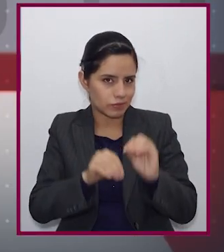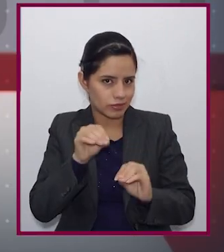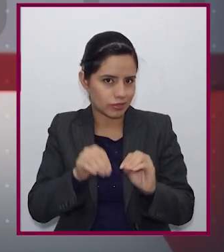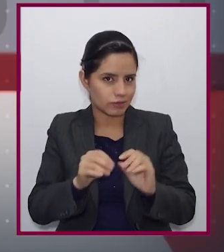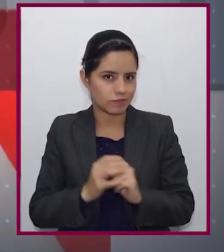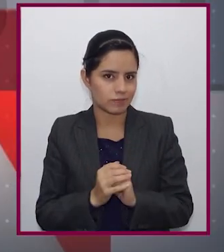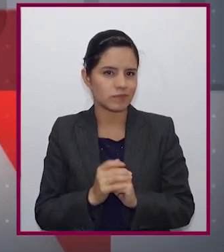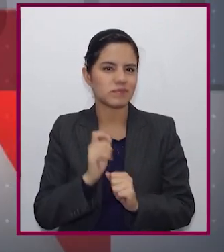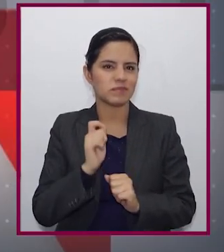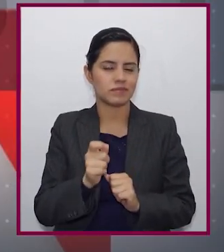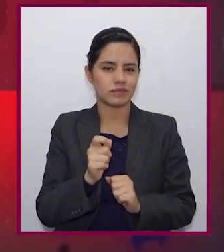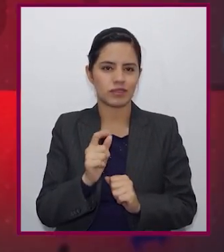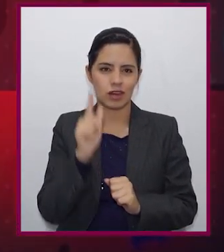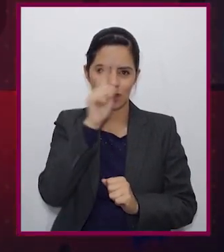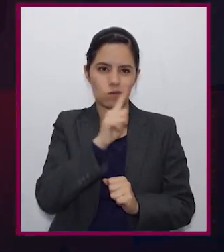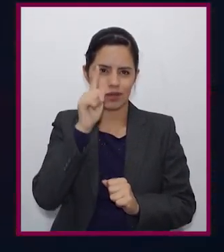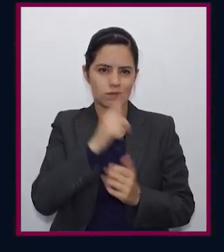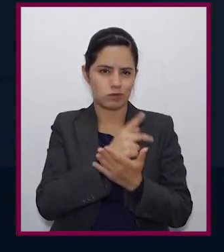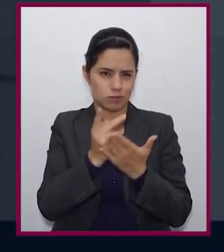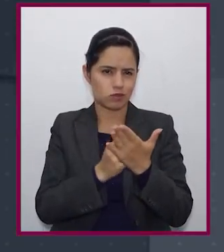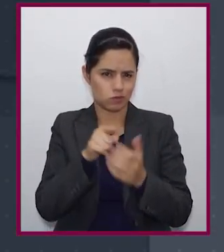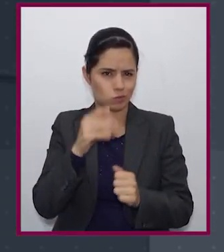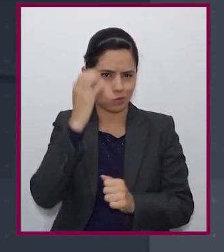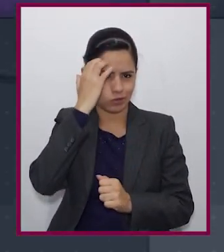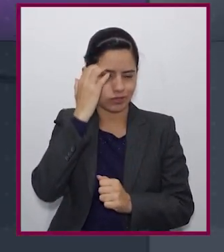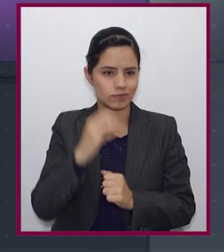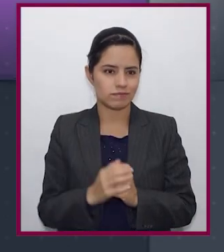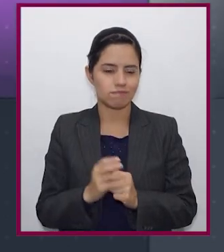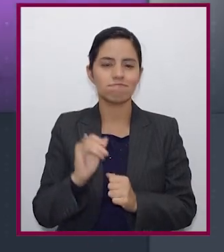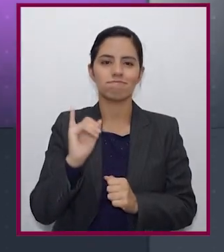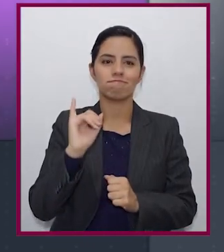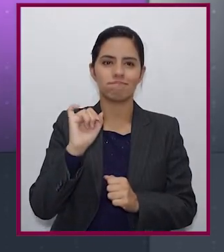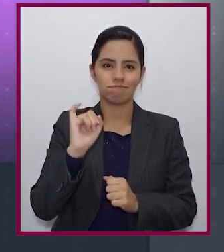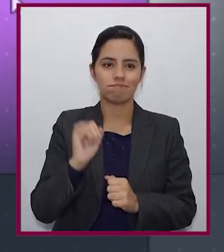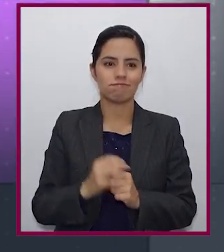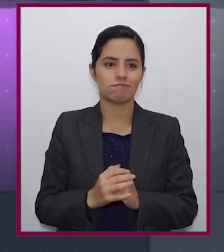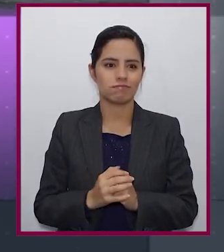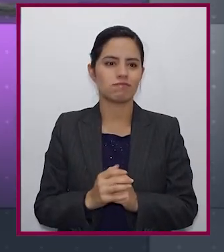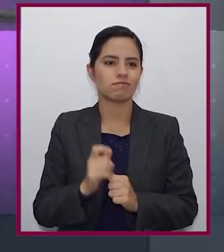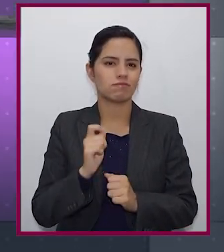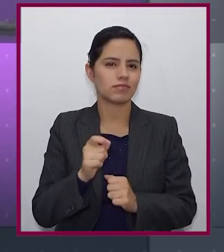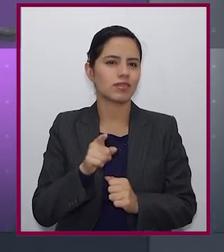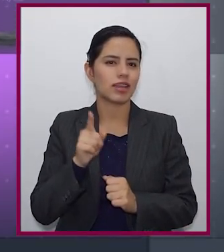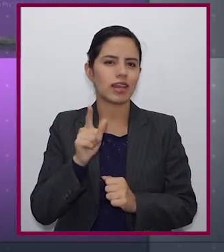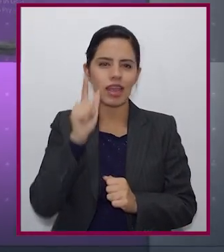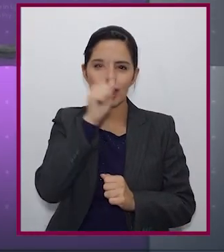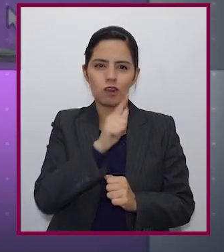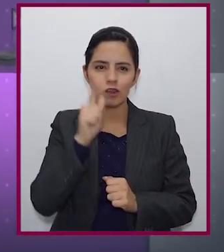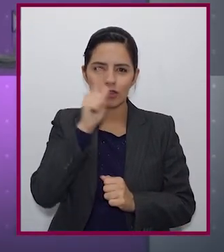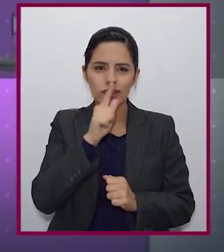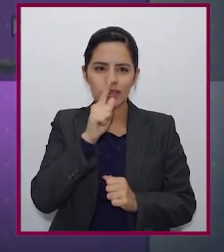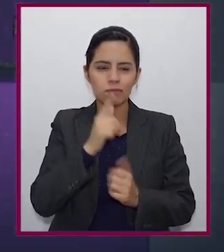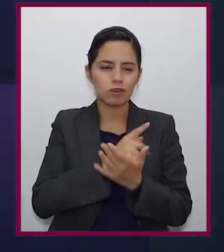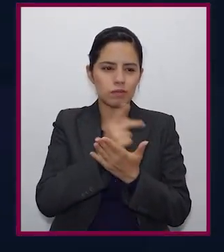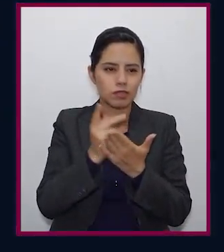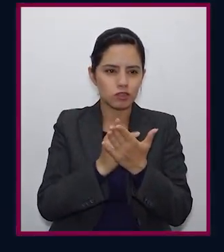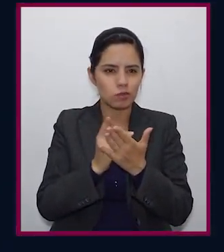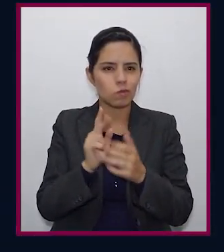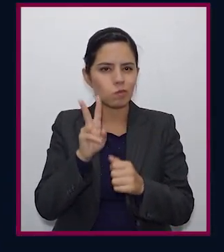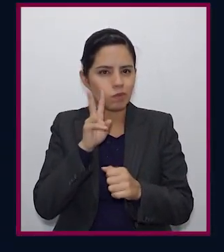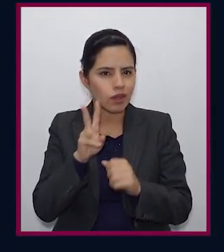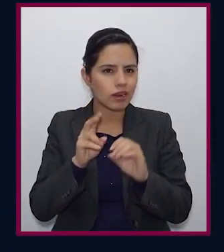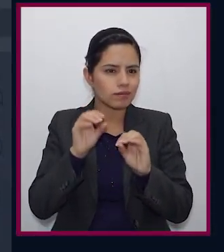3.0. ¿Como el lenguaje de programación? ¿Sí? ¿Lo conoces? Sí, Scratch es famoso por ser un lenguaje de programación